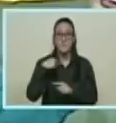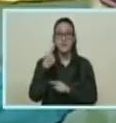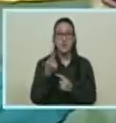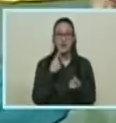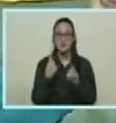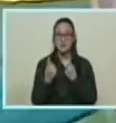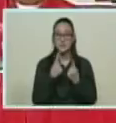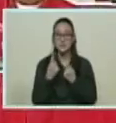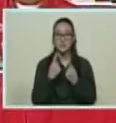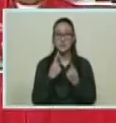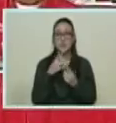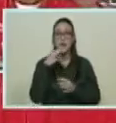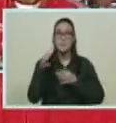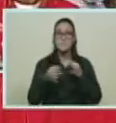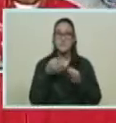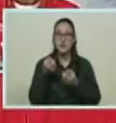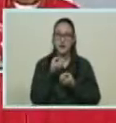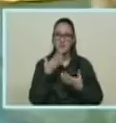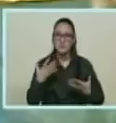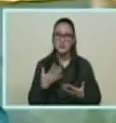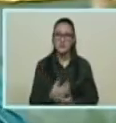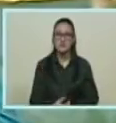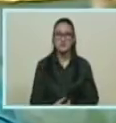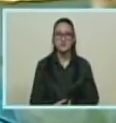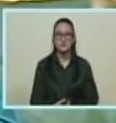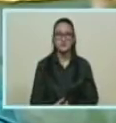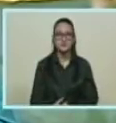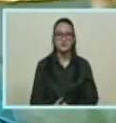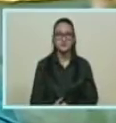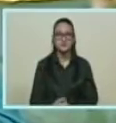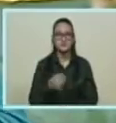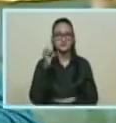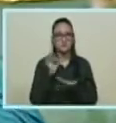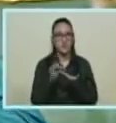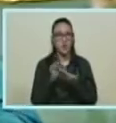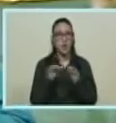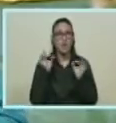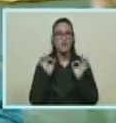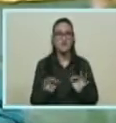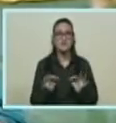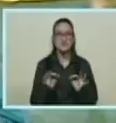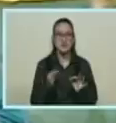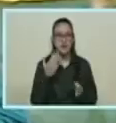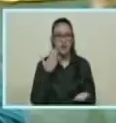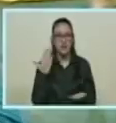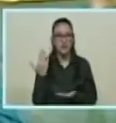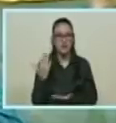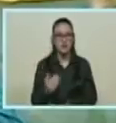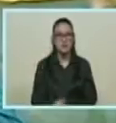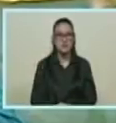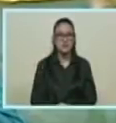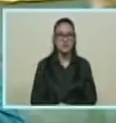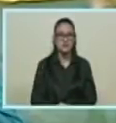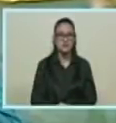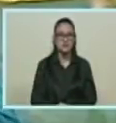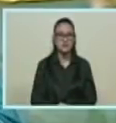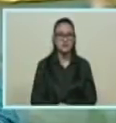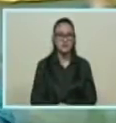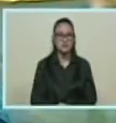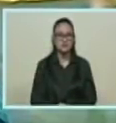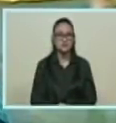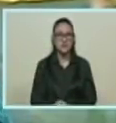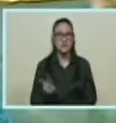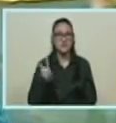mañana. Explícalo bien. Y aquí está la Gaceta Oficial, donde además la